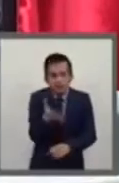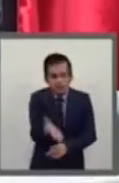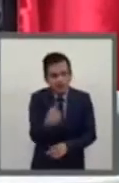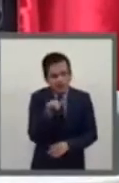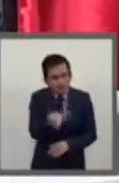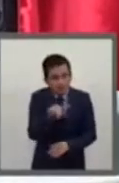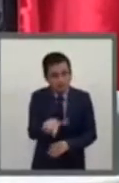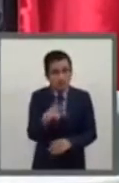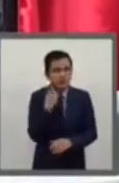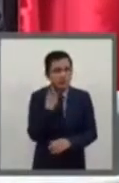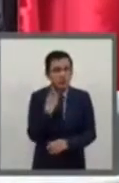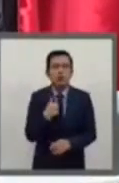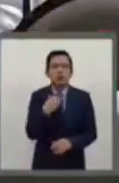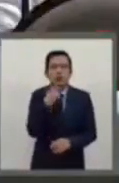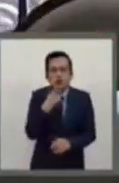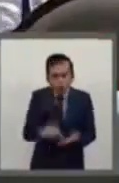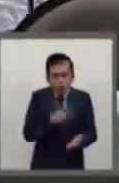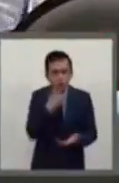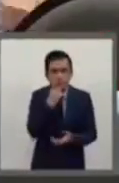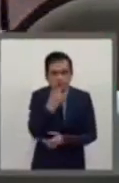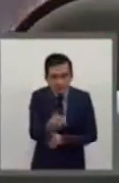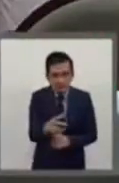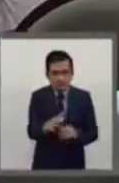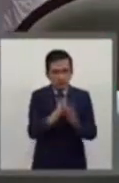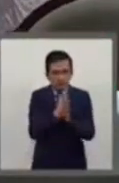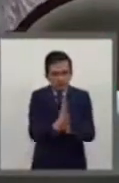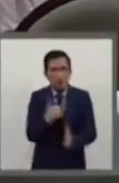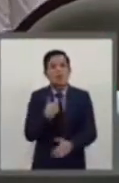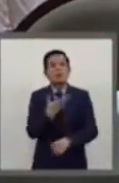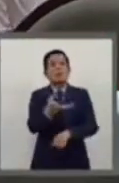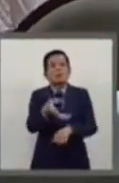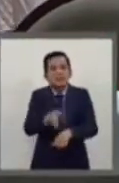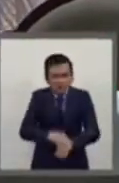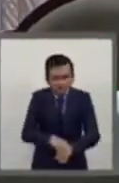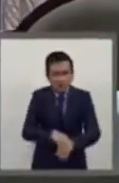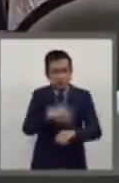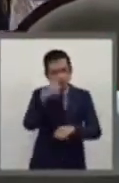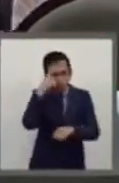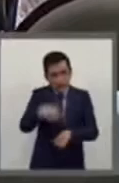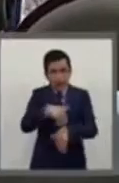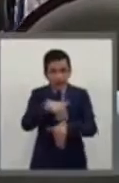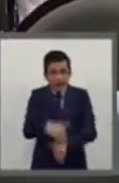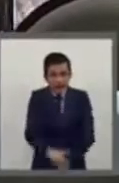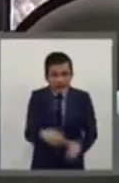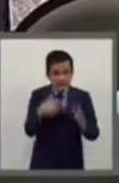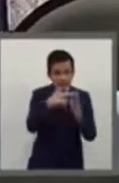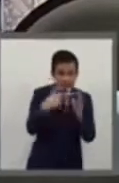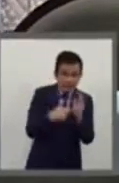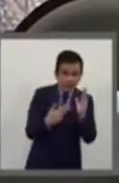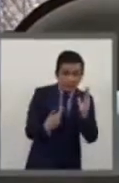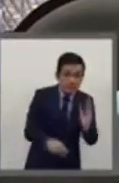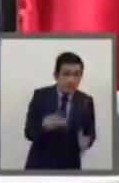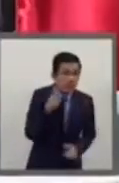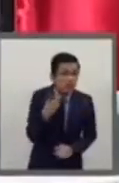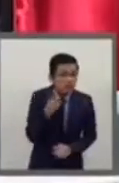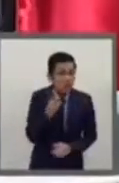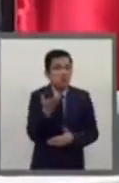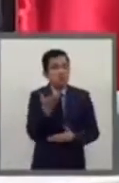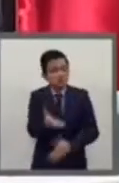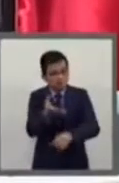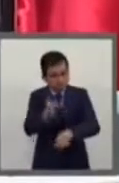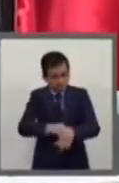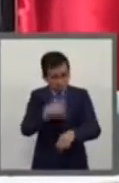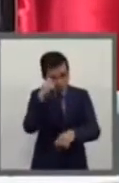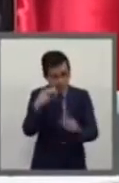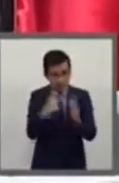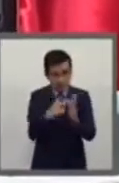diputado. Le reitero que me permita, permítame aplicar el reglamento de la Cámara. Permítame aplicar el